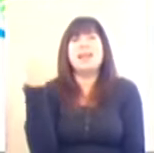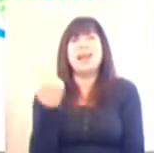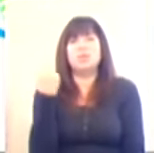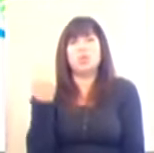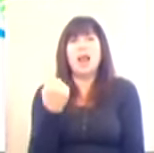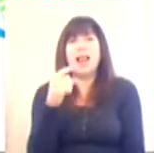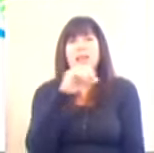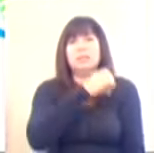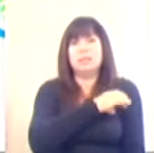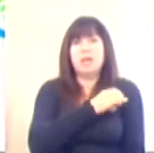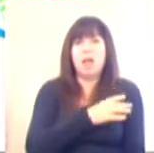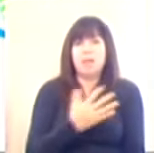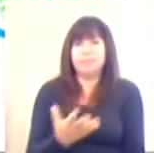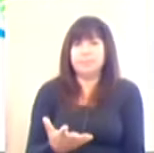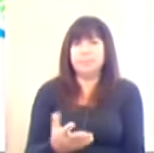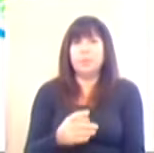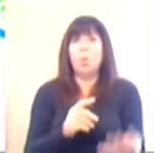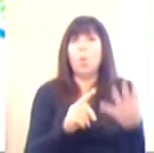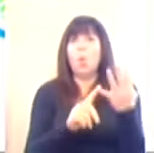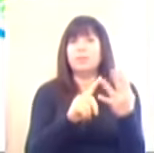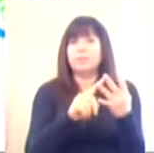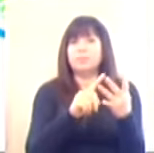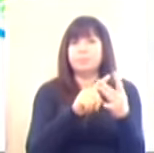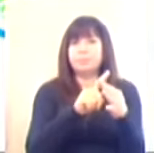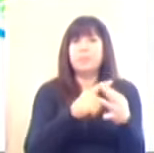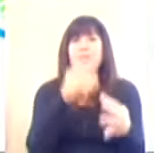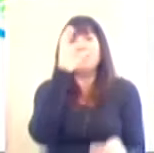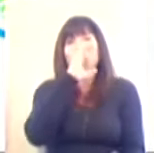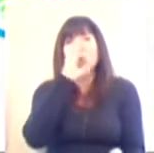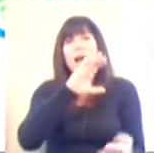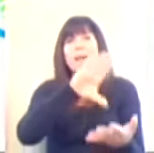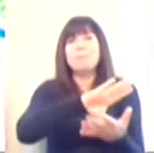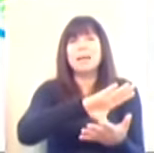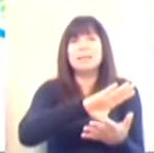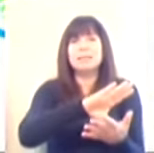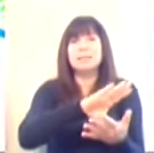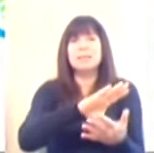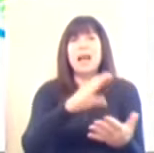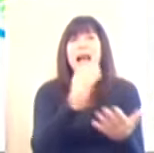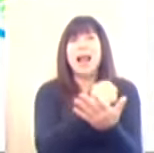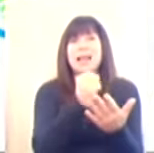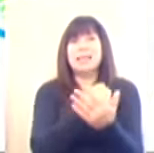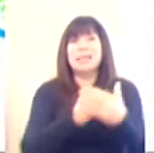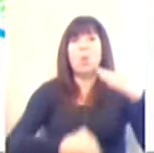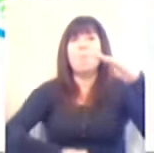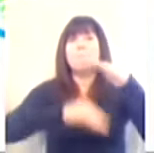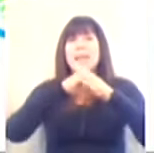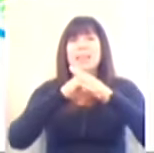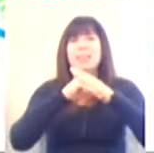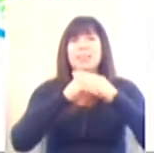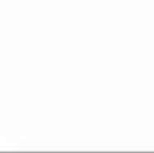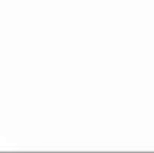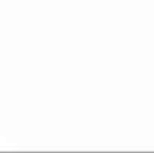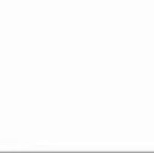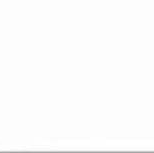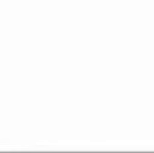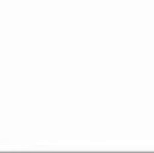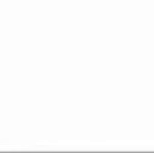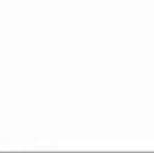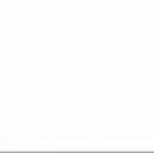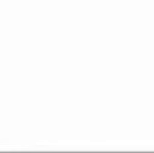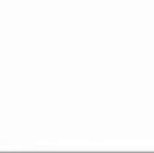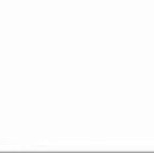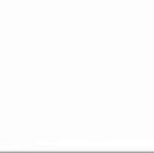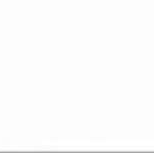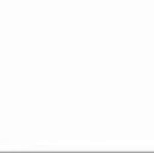cuatro componentes. En primer lugar, vamos a buscar como país alcanzar un pic de emisiones al 2025 comprometidos. Probablemente